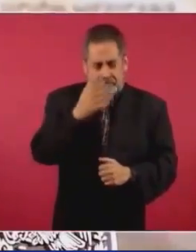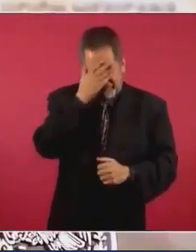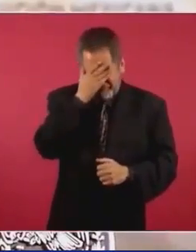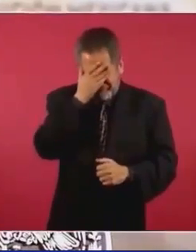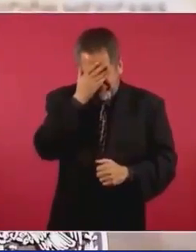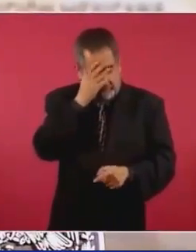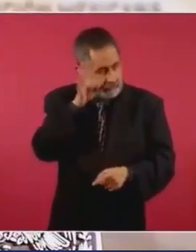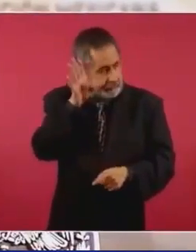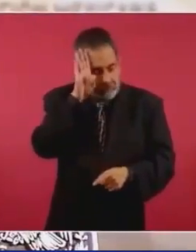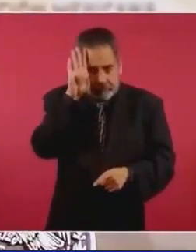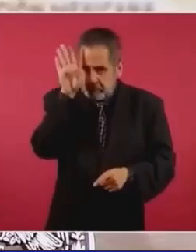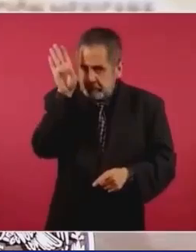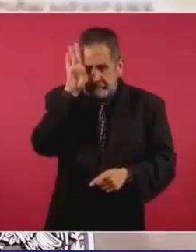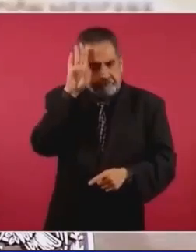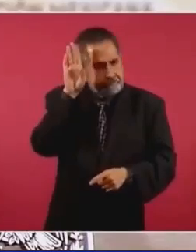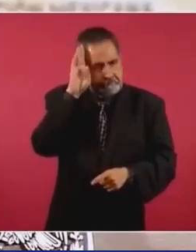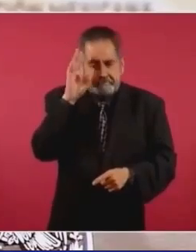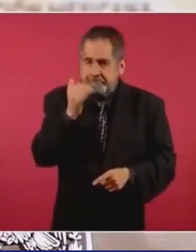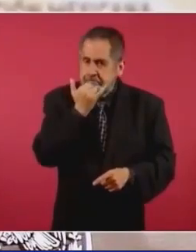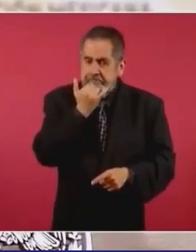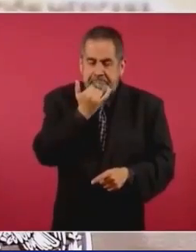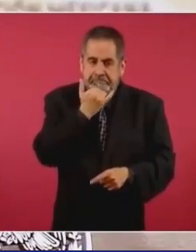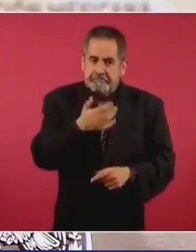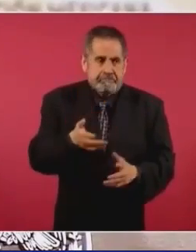barbaridad! Sí.